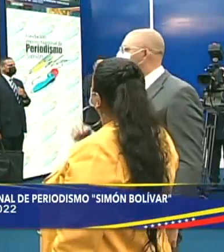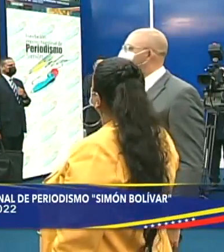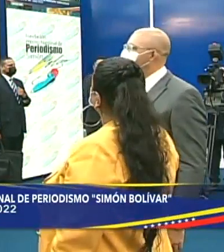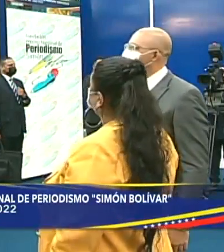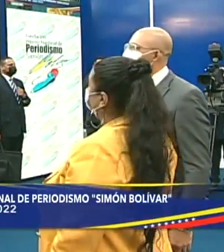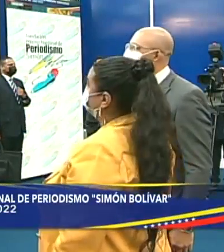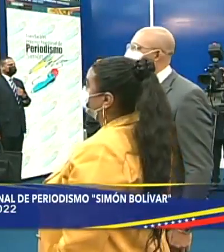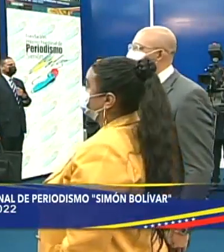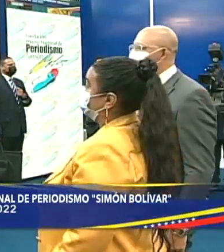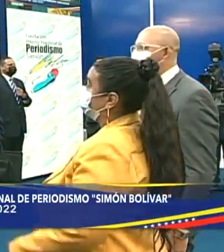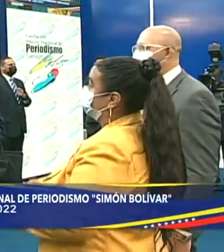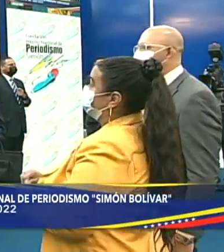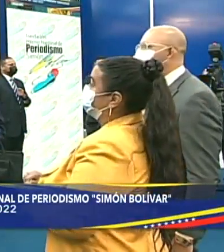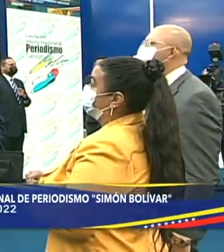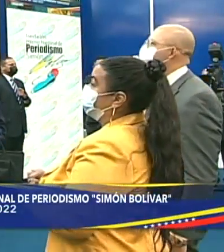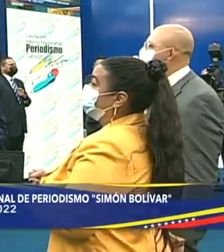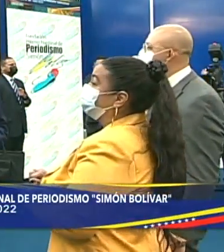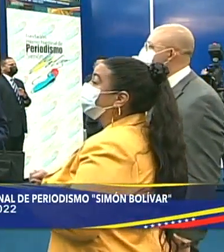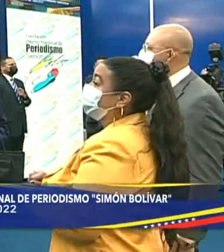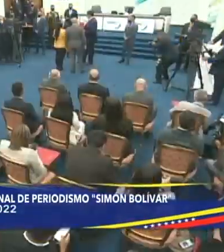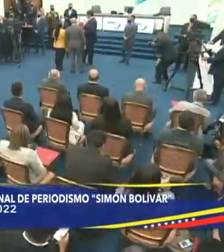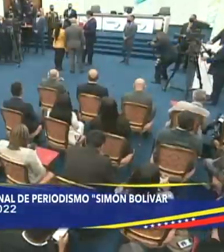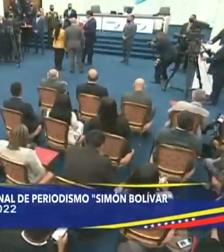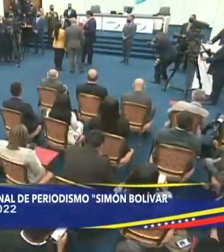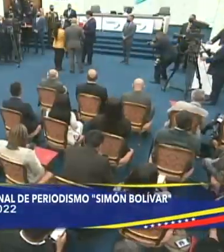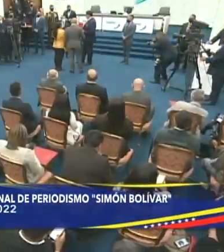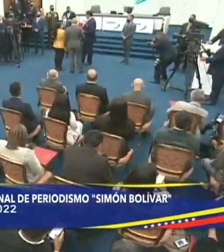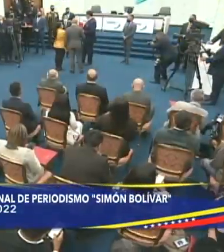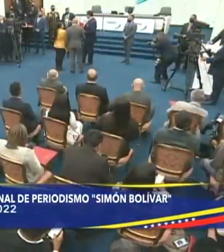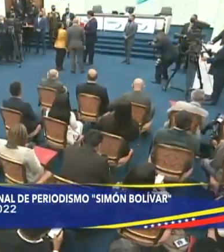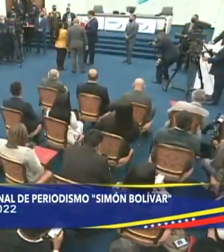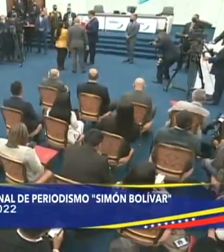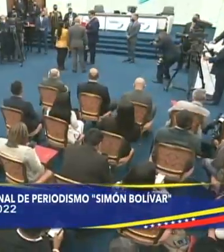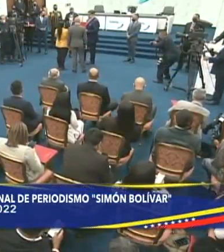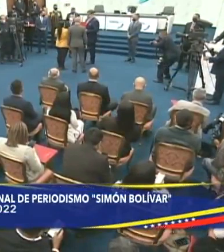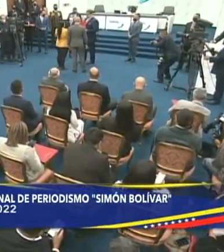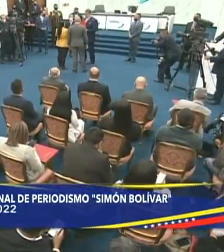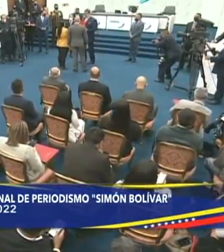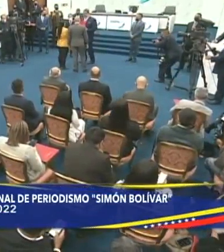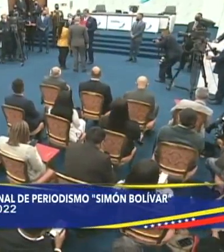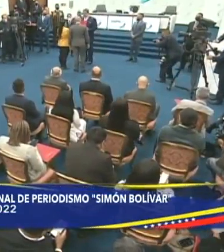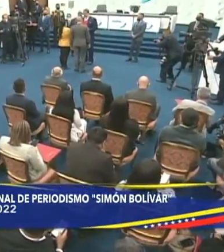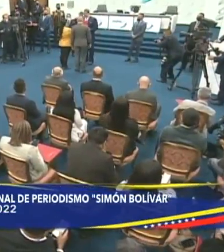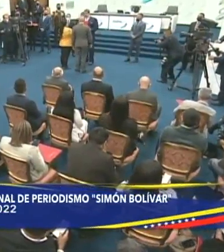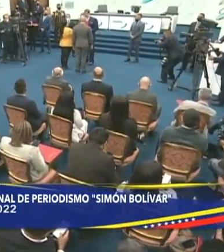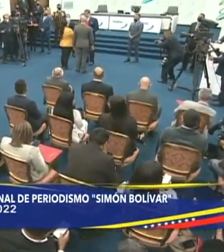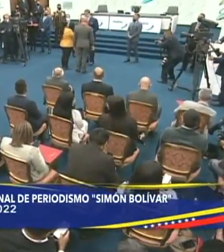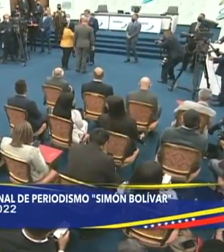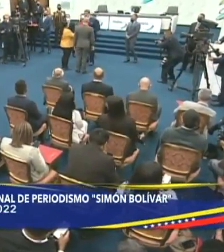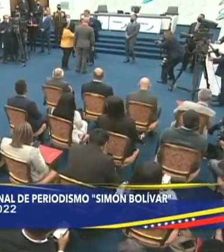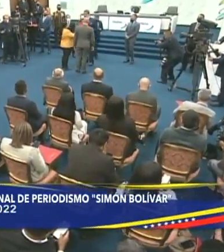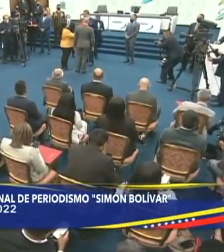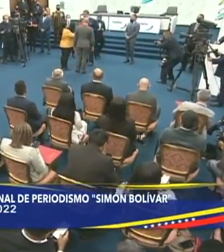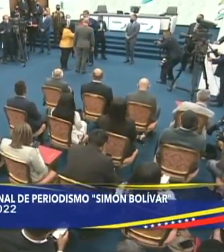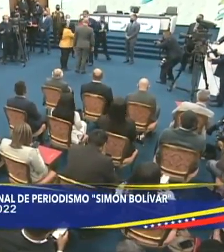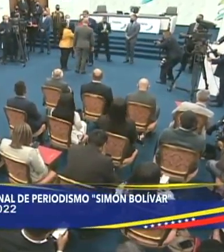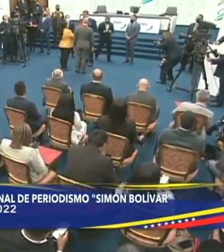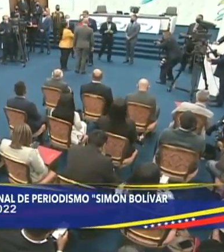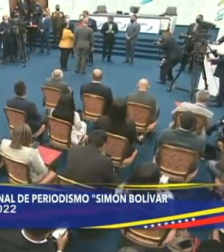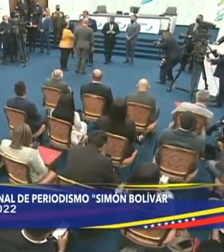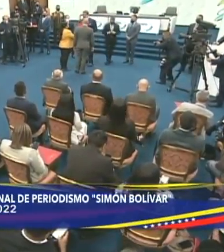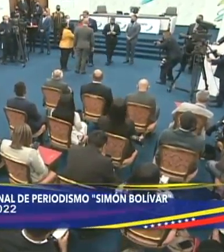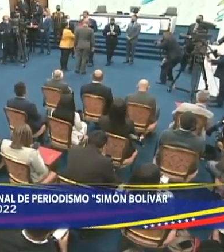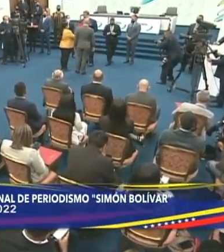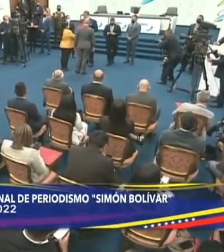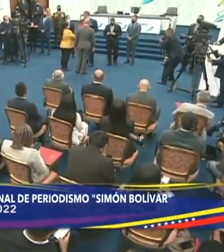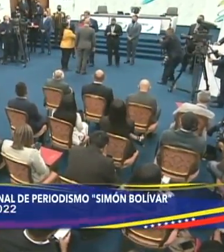la desinformación, también que fue parte de un laboratorio de guerra contra Venezuela para transformar el pensamiento